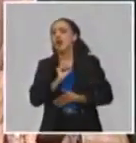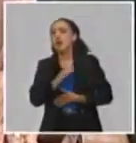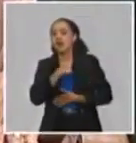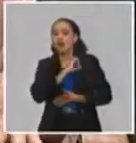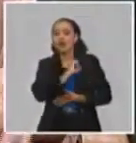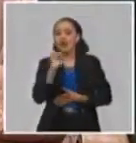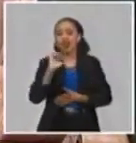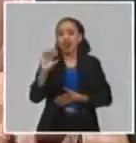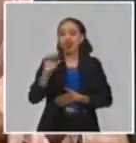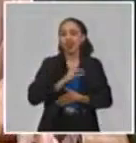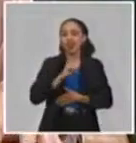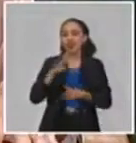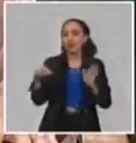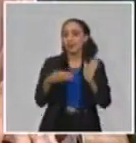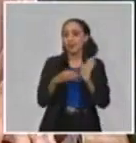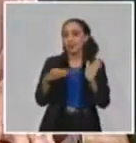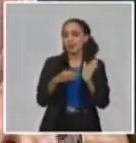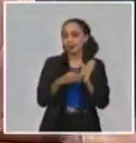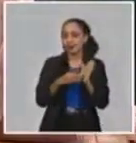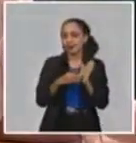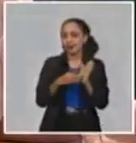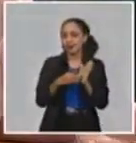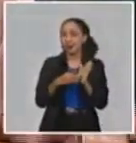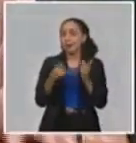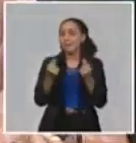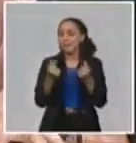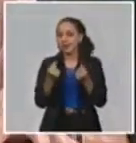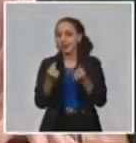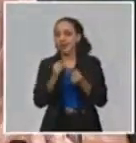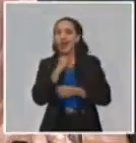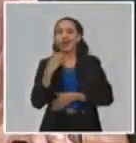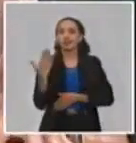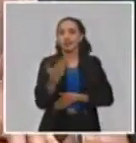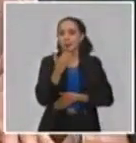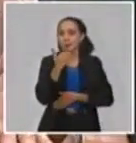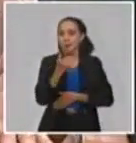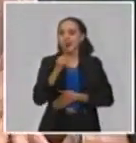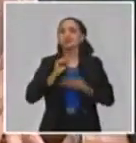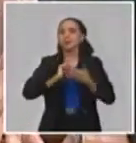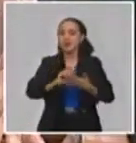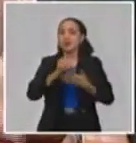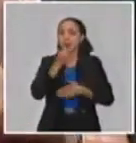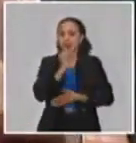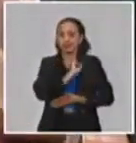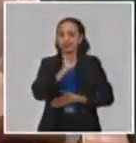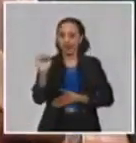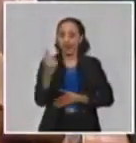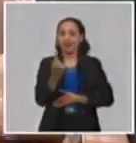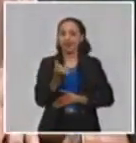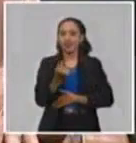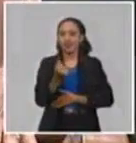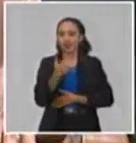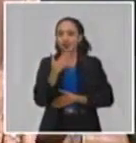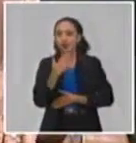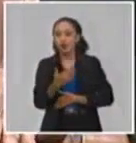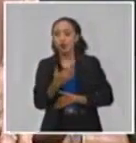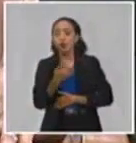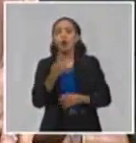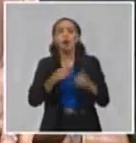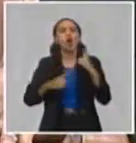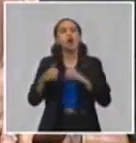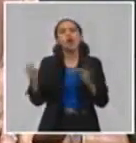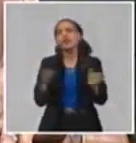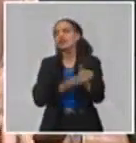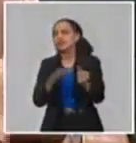la gastronomía sea atractiva por su servicio y no por actividades o indisciplinas que ocurren